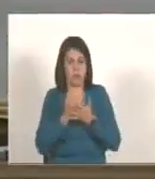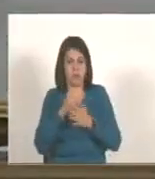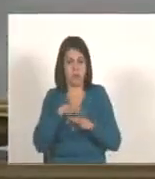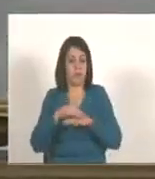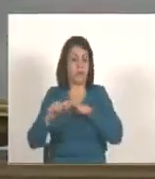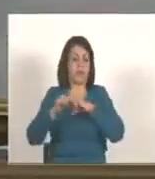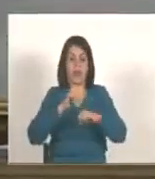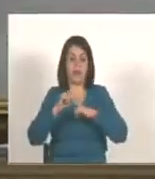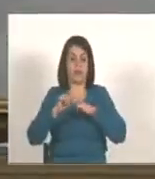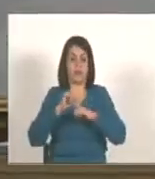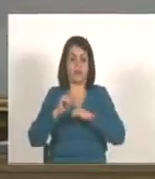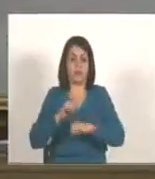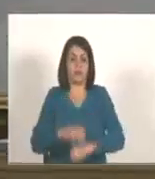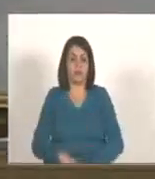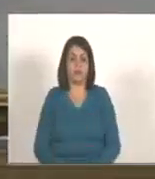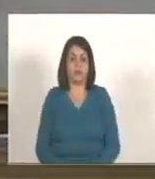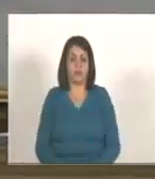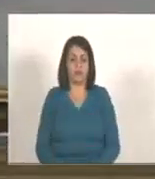con acciones,